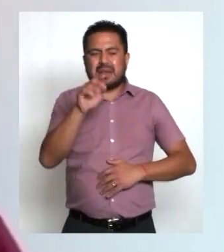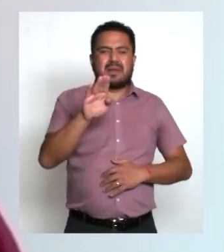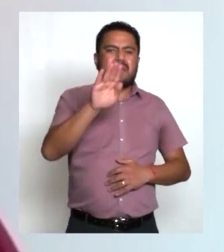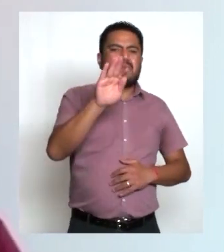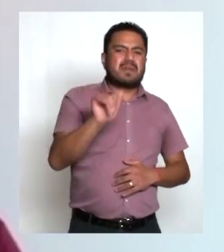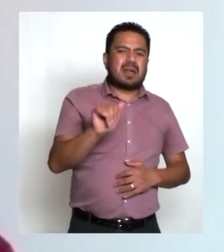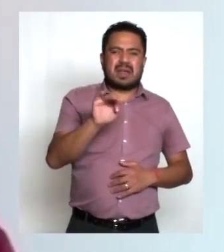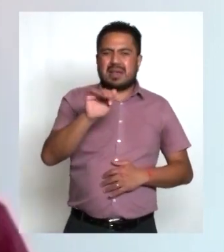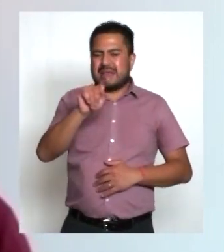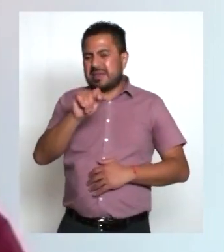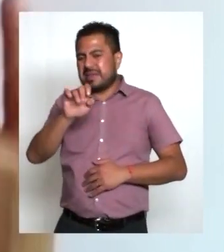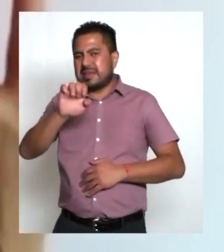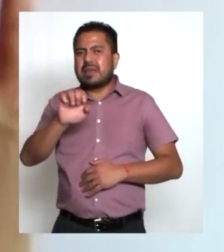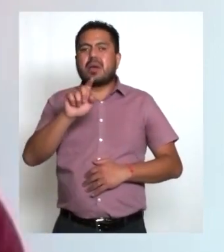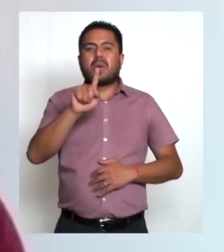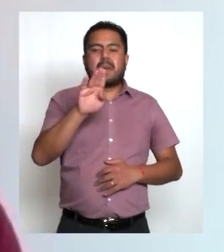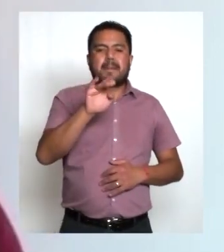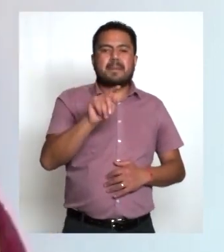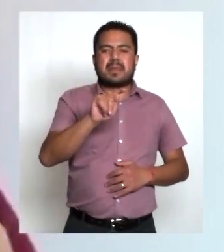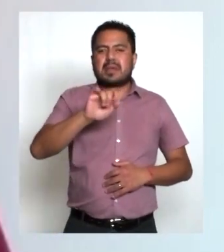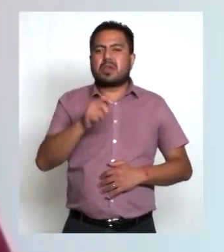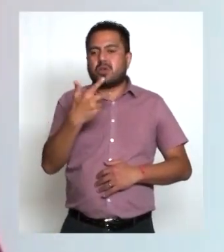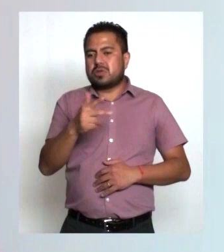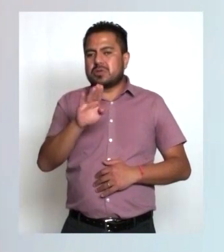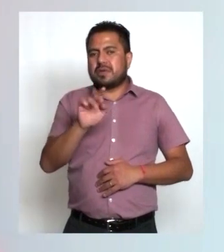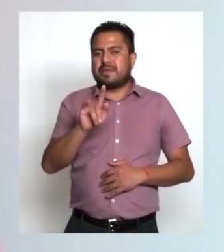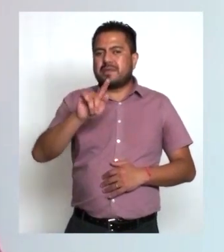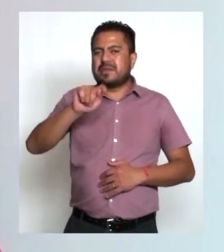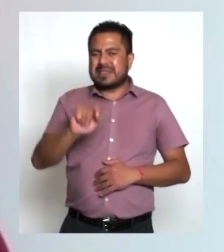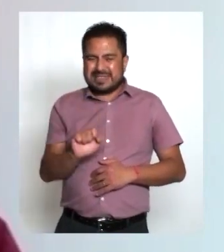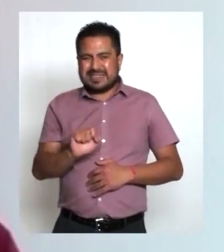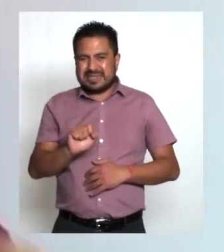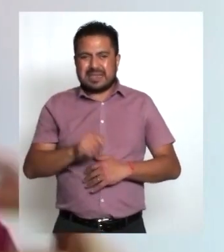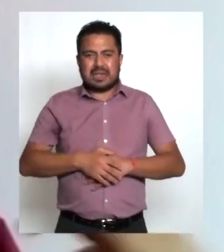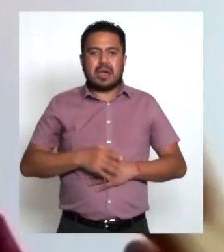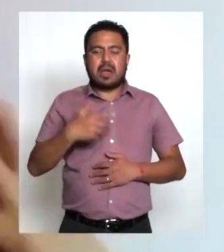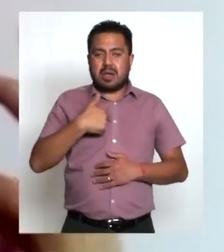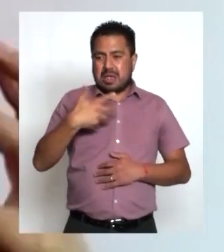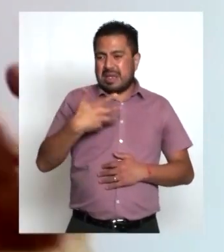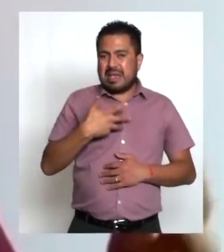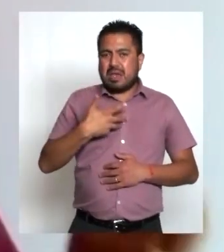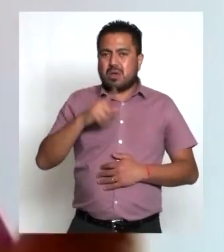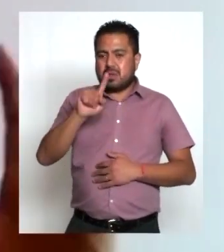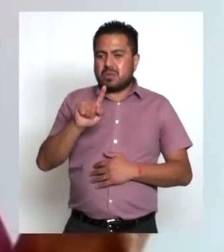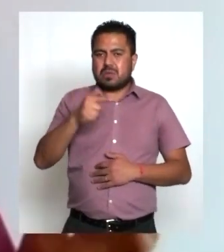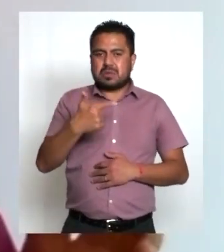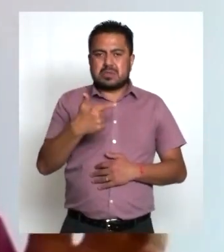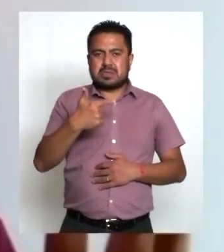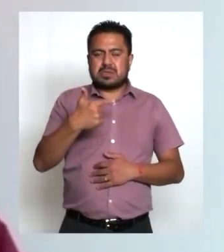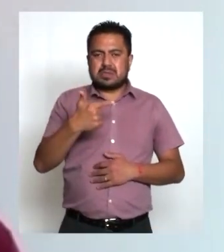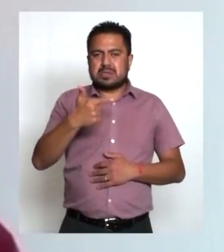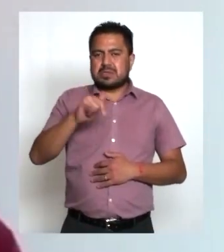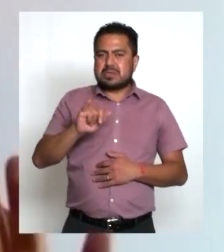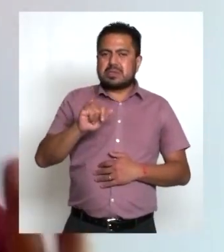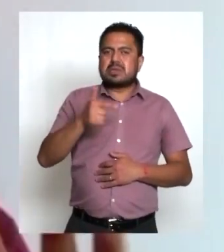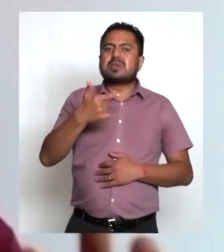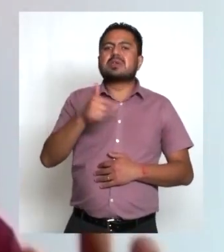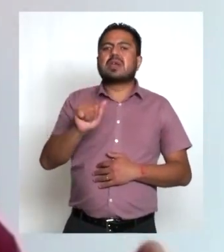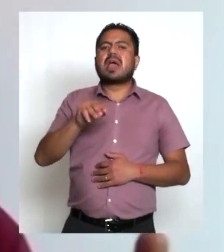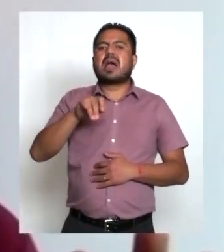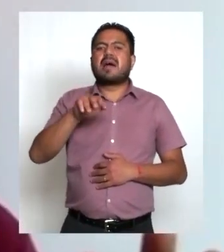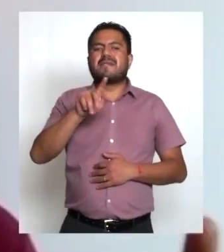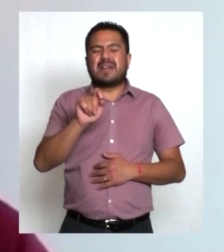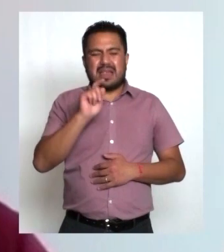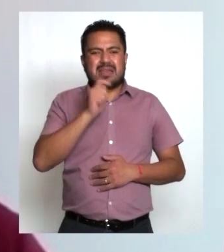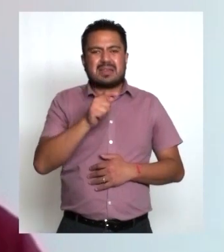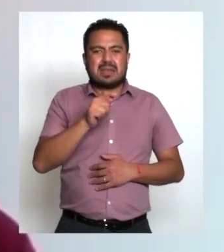1.048.576 bytes. Acuérdense que un byte son 8 bits. Entonces, si yo tengo 1 gigabyte, voy a poder